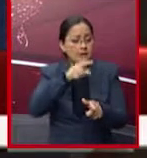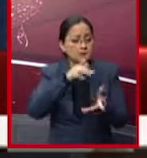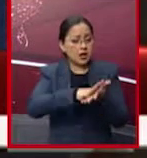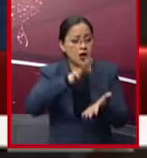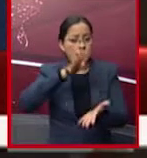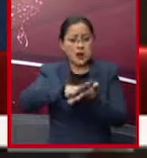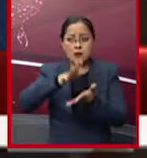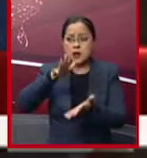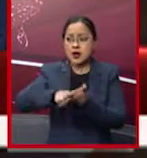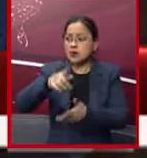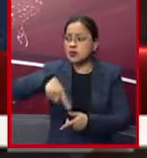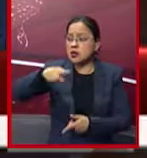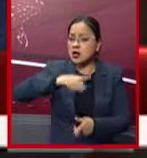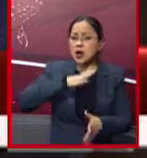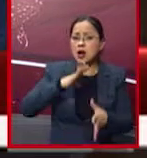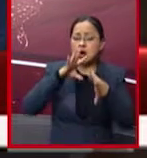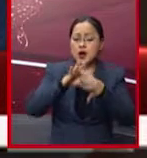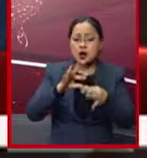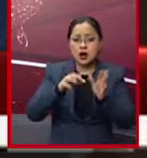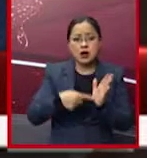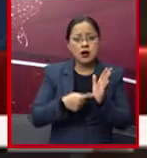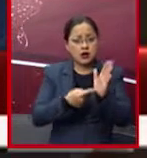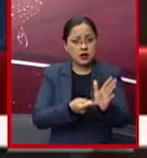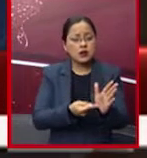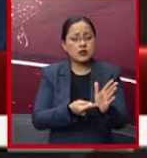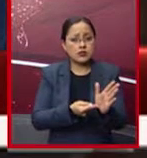mayoría irreflexive,